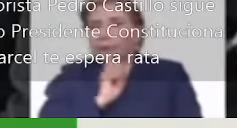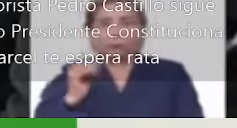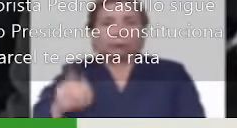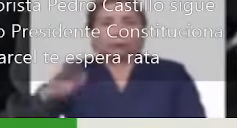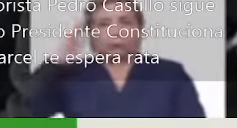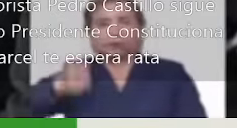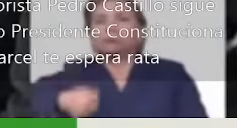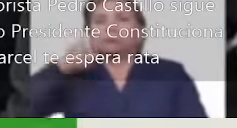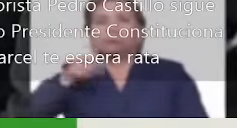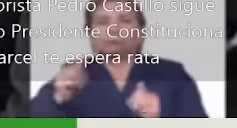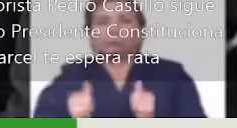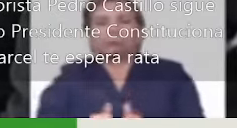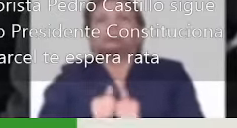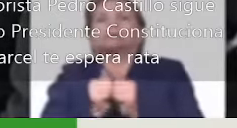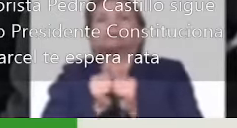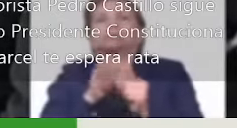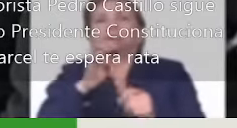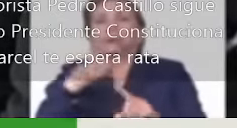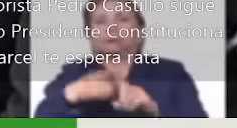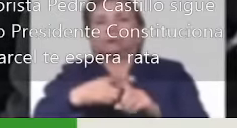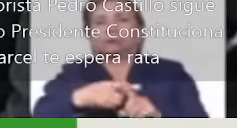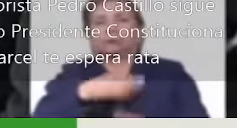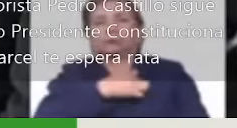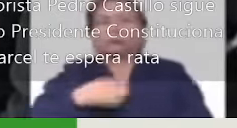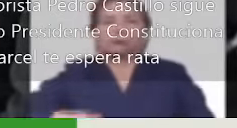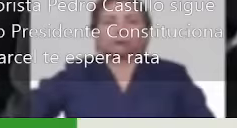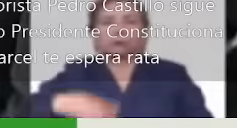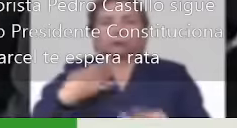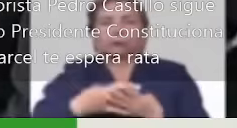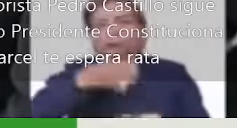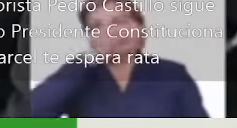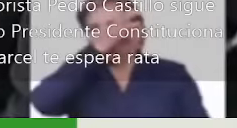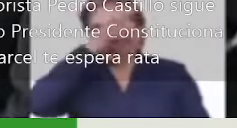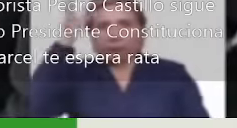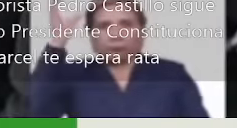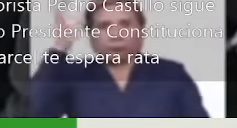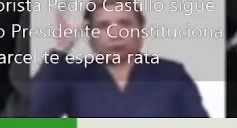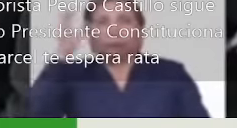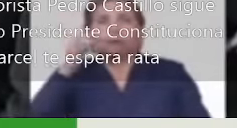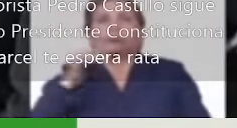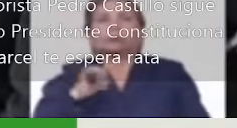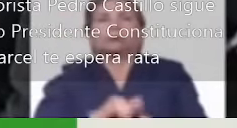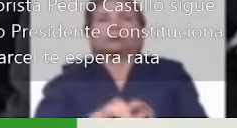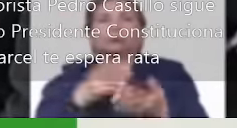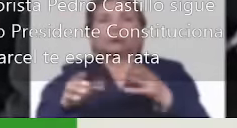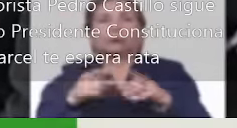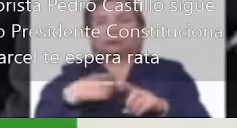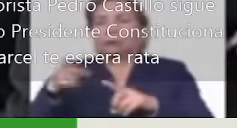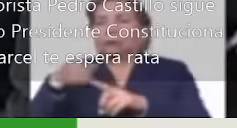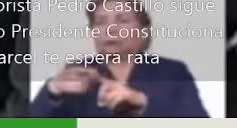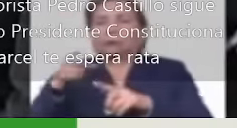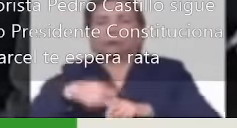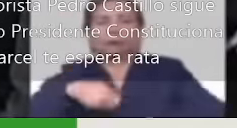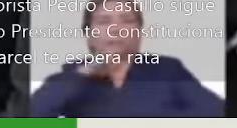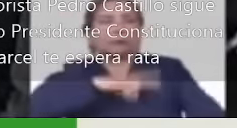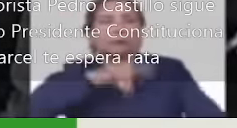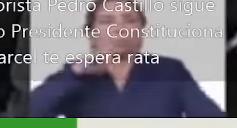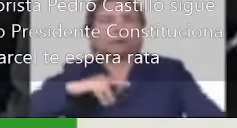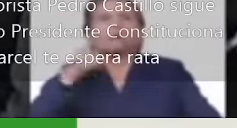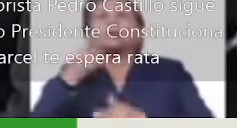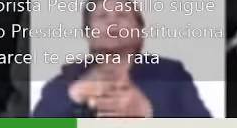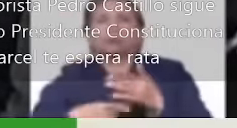oficiales, acompañando al expresidente preso Pedro Castillo Terrones a diversas regiones del país?